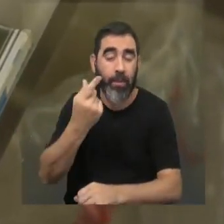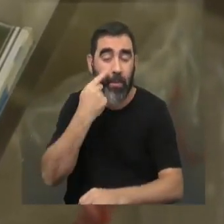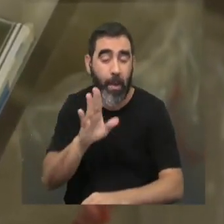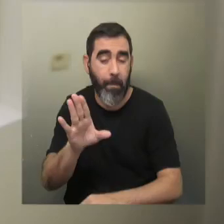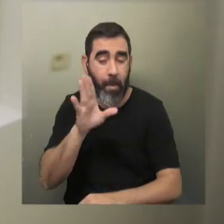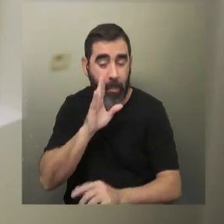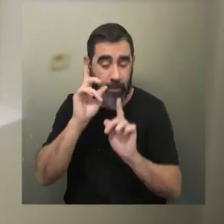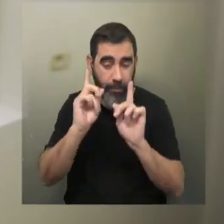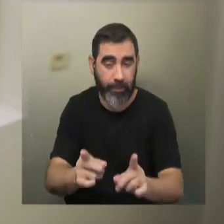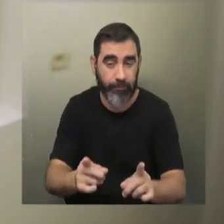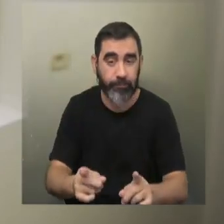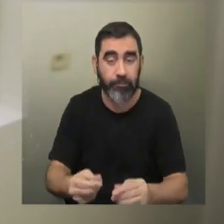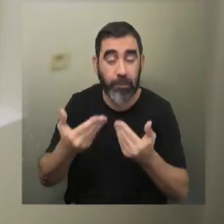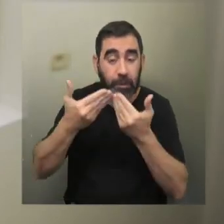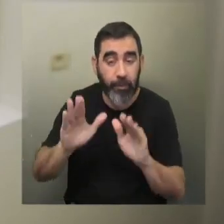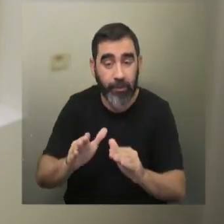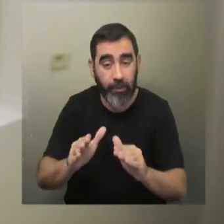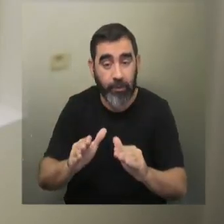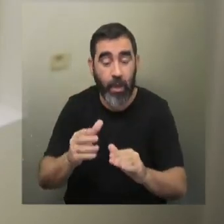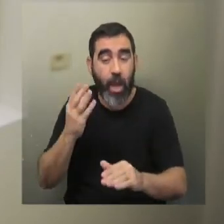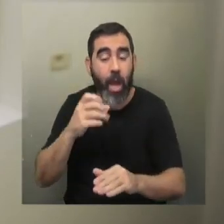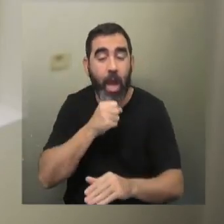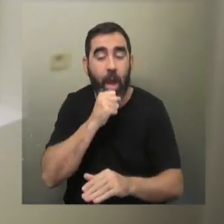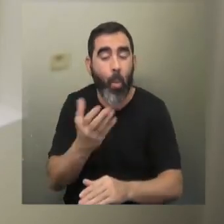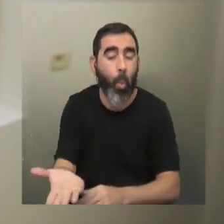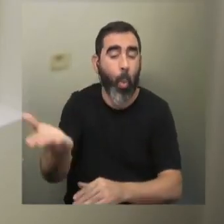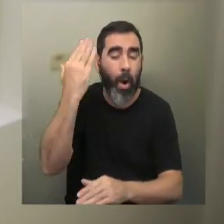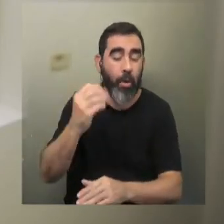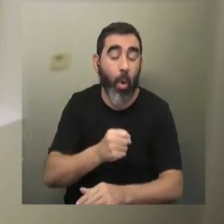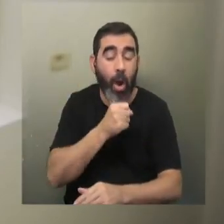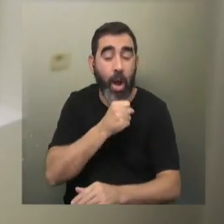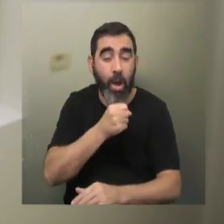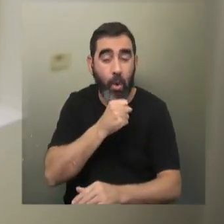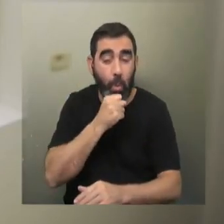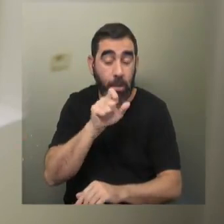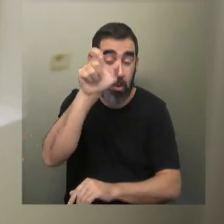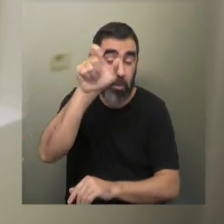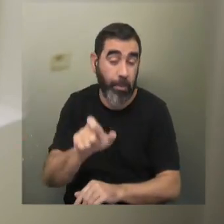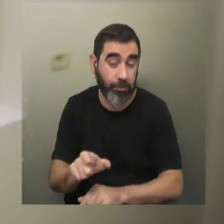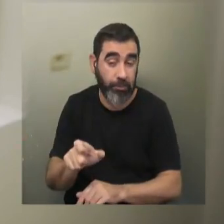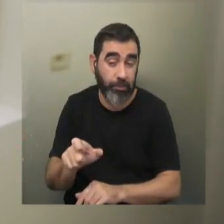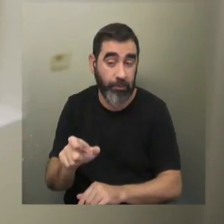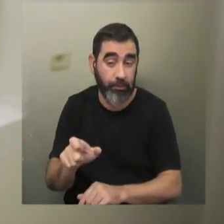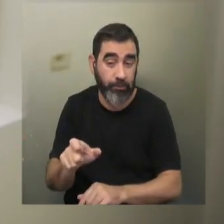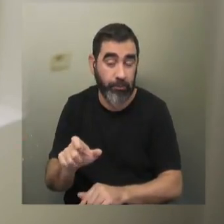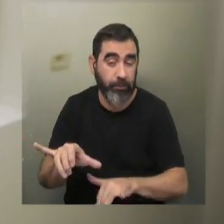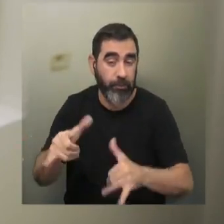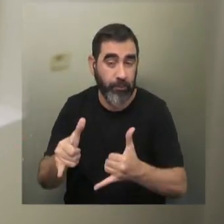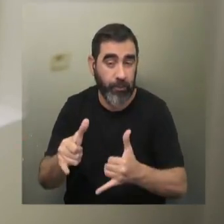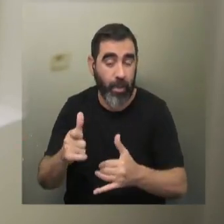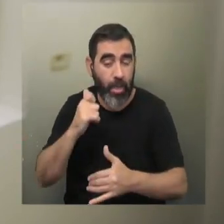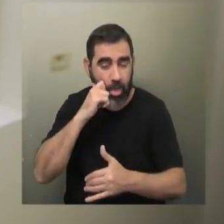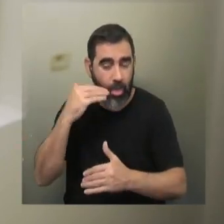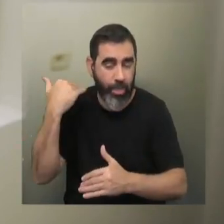también, y arrancó con nuestro abuelo. Nuestro abuelo, como toda persona de ya elevada en